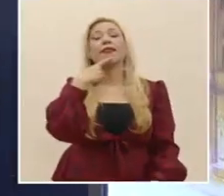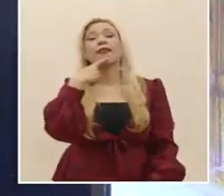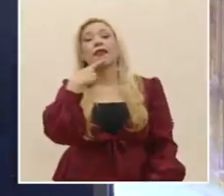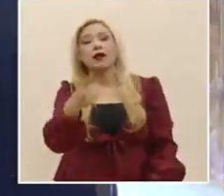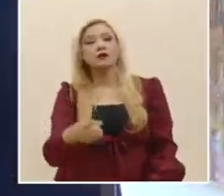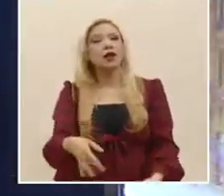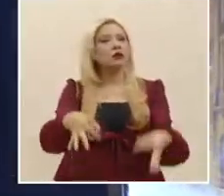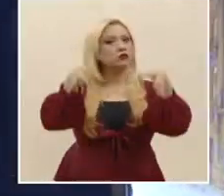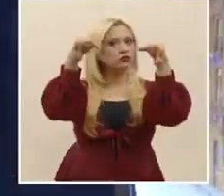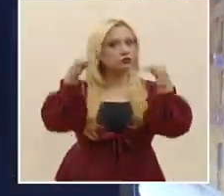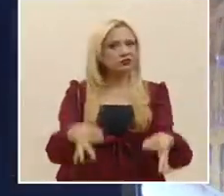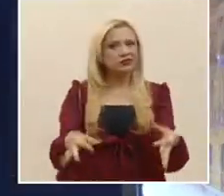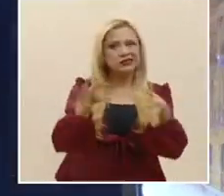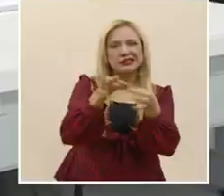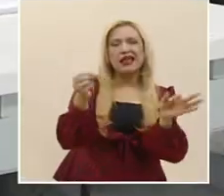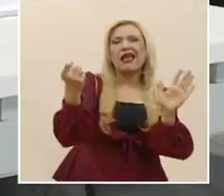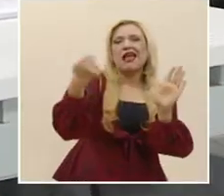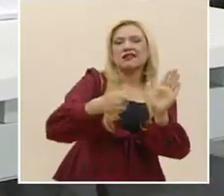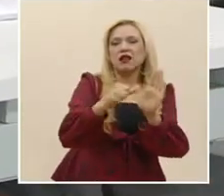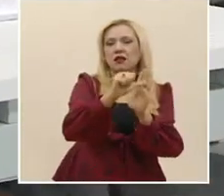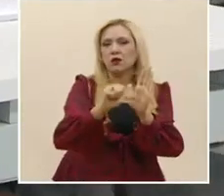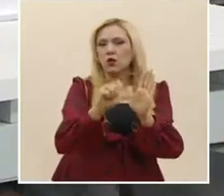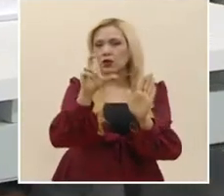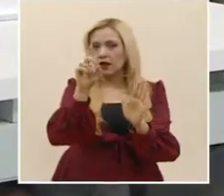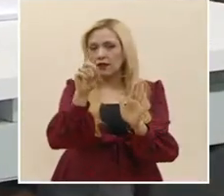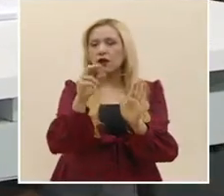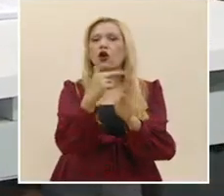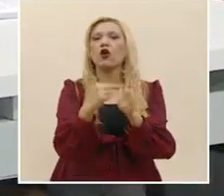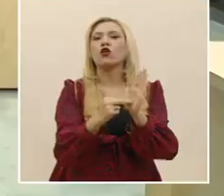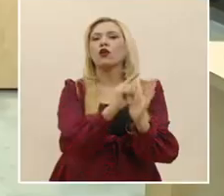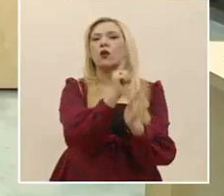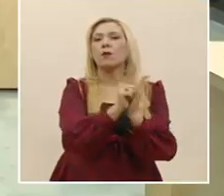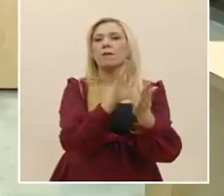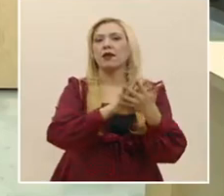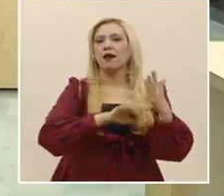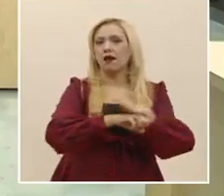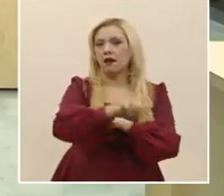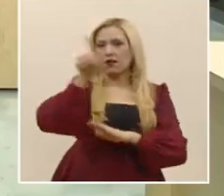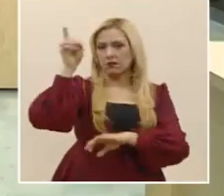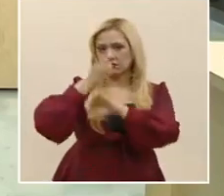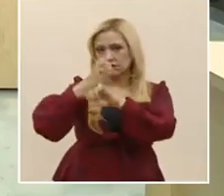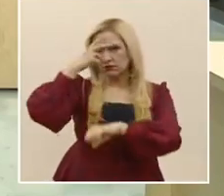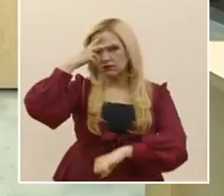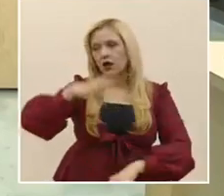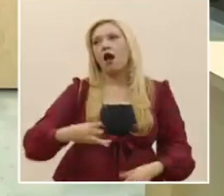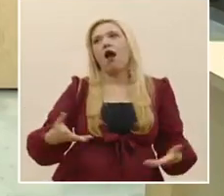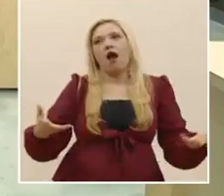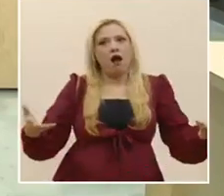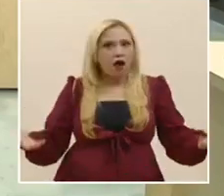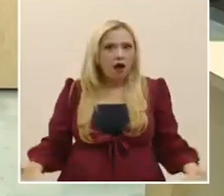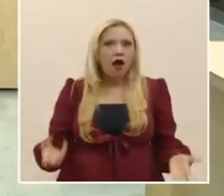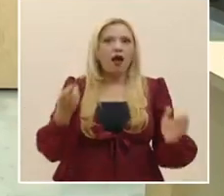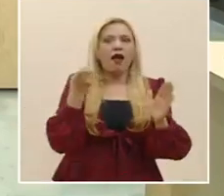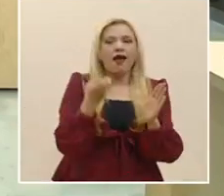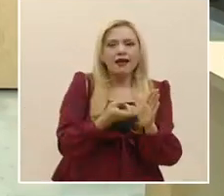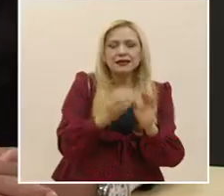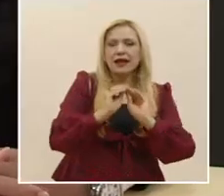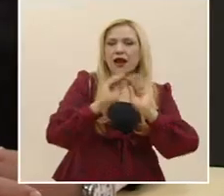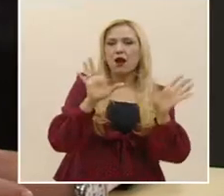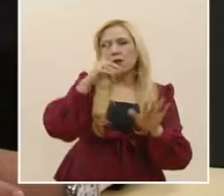la correcta interpretación del artículo 30 del Código Penal del Estado de México lleva a establecer que la indemnización